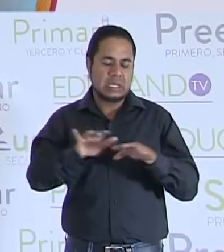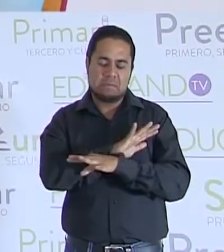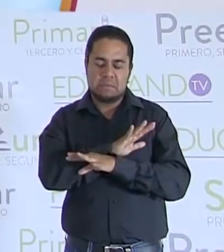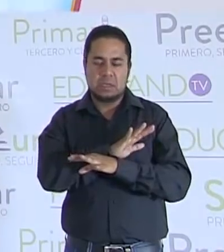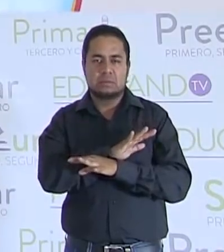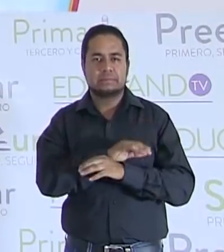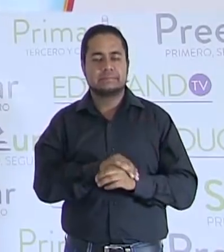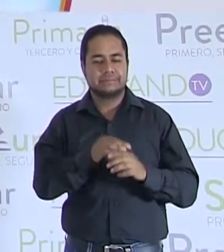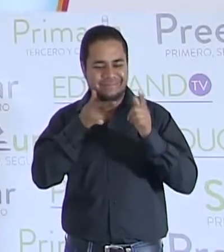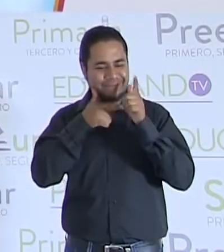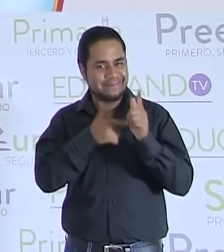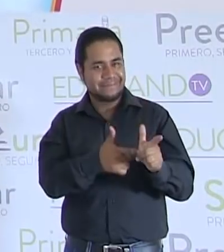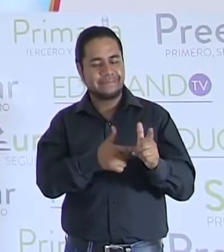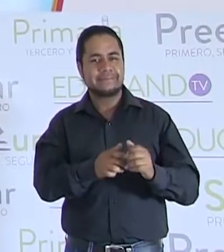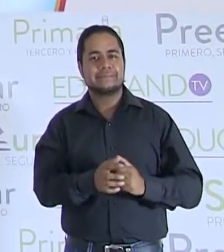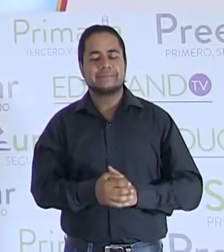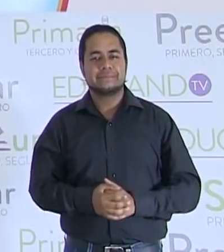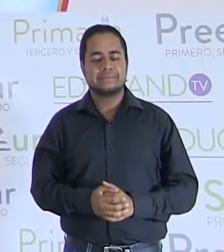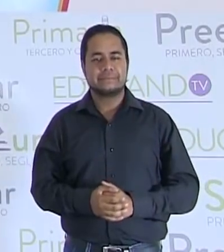Continuamos.